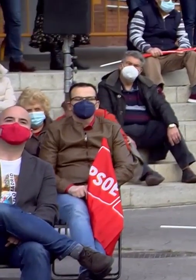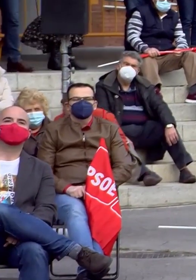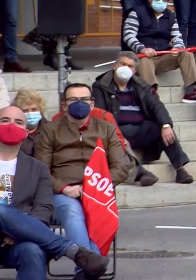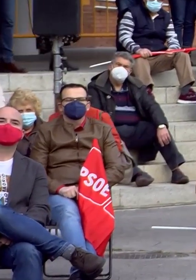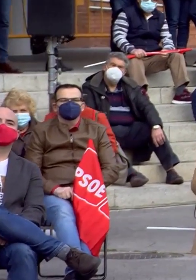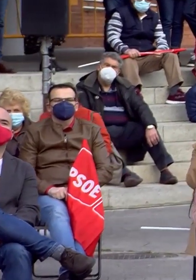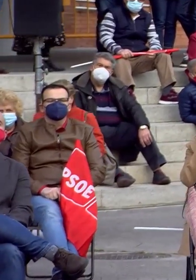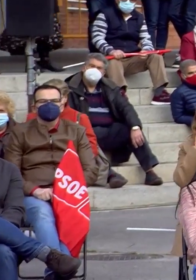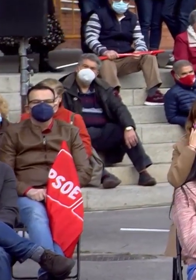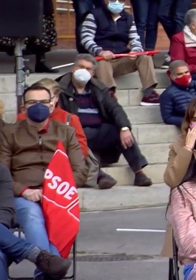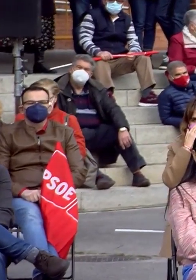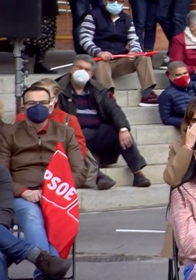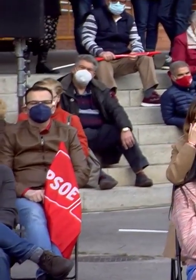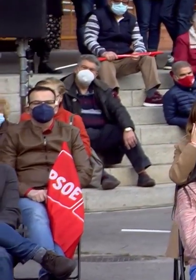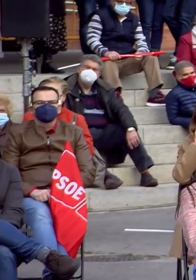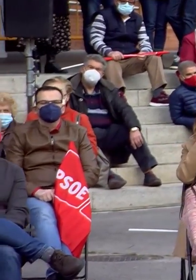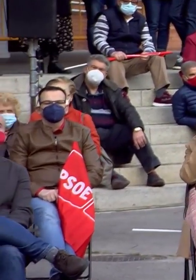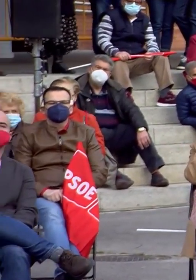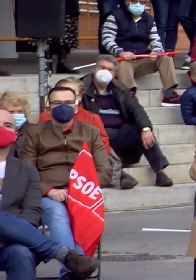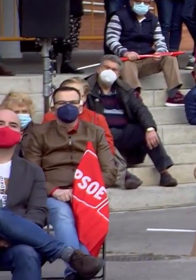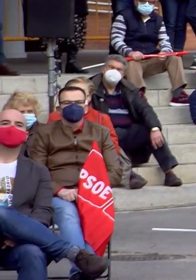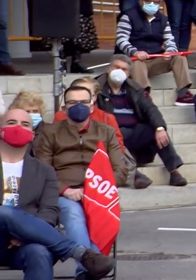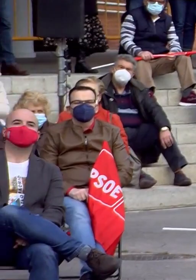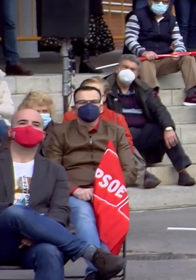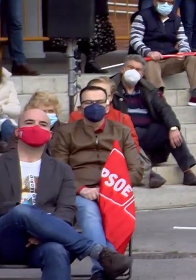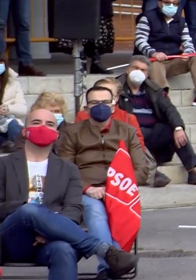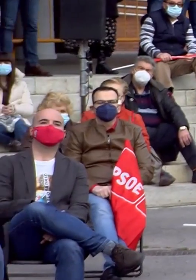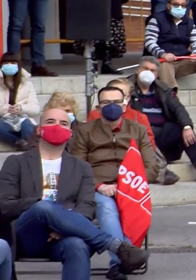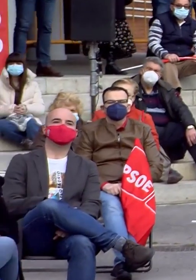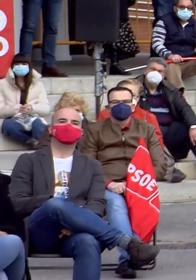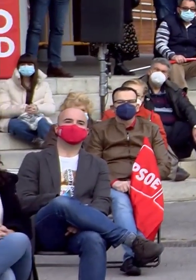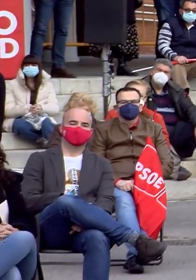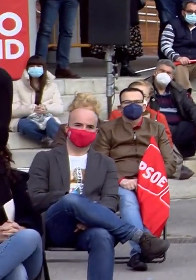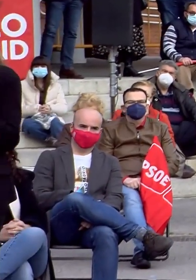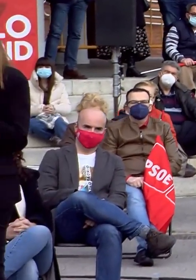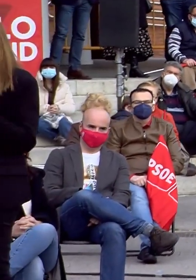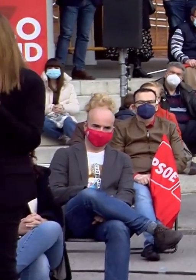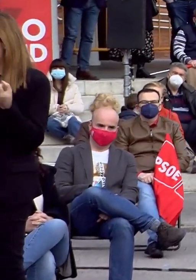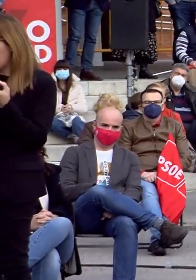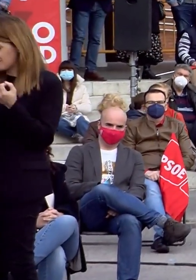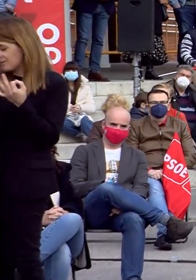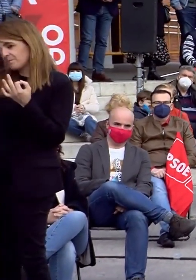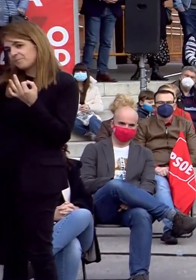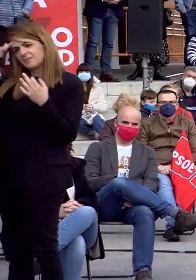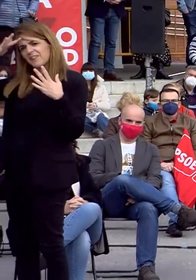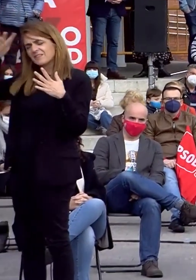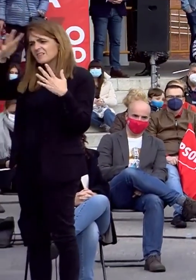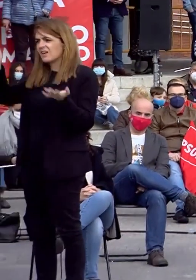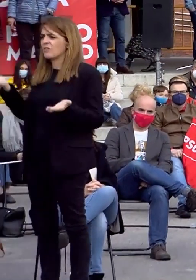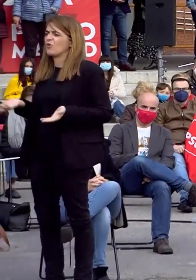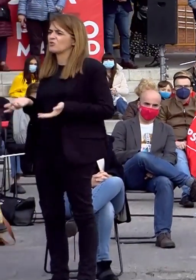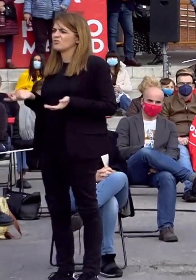la comunidad de madrid pues son los servicios públicos y sabéis lo que pasa que estamos distraídos están distraídos